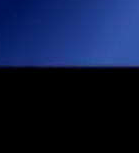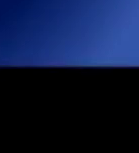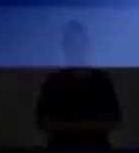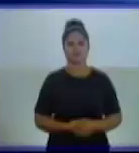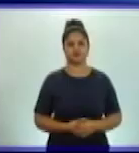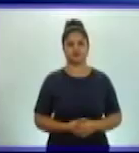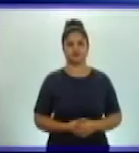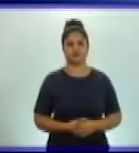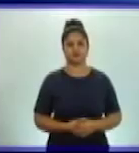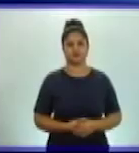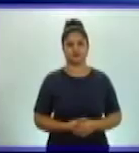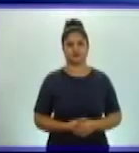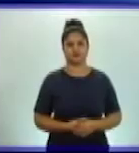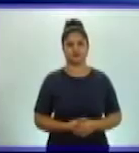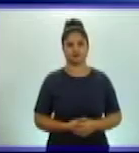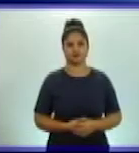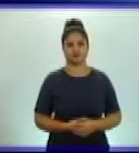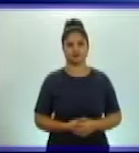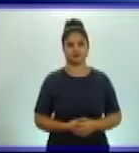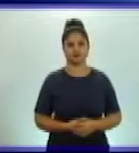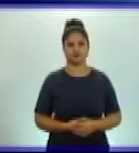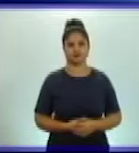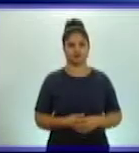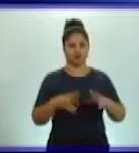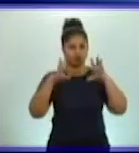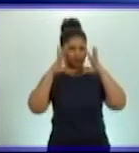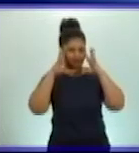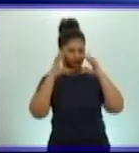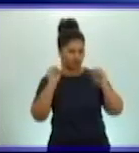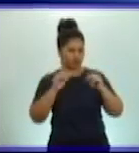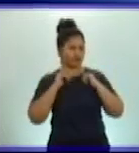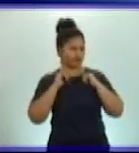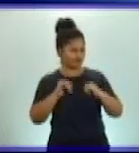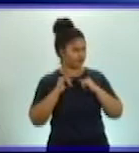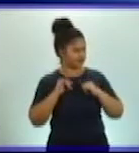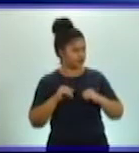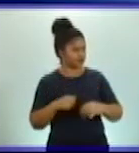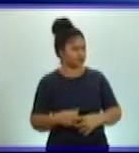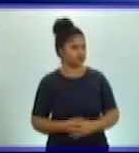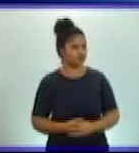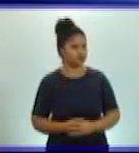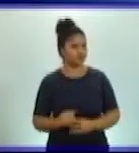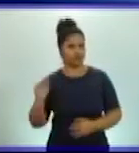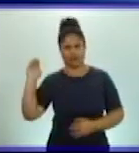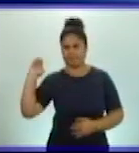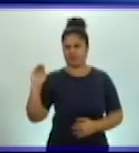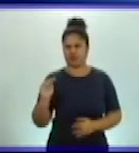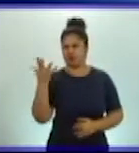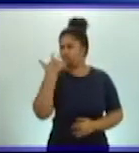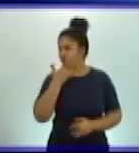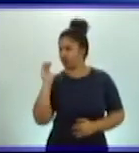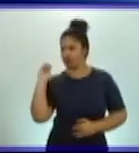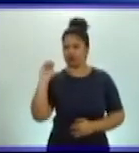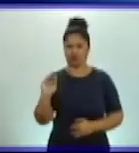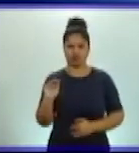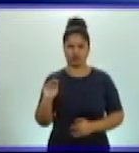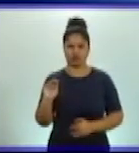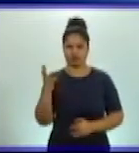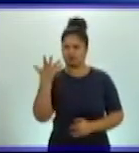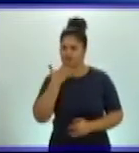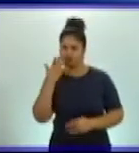Me imagino que ya tuvieron unos segundos para poder leerlo. Vinieron. ¿Quiénes vinieron? ¿A quién se